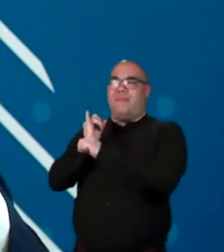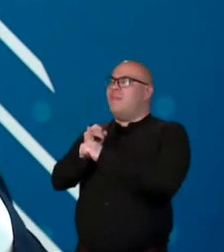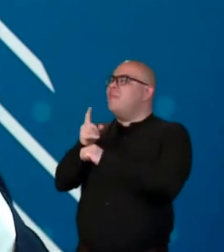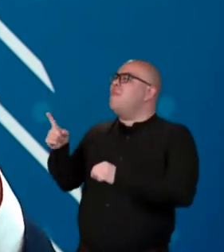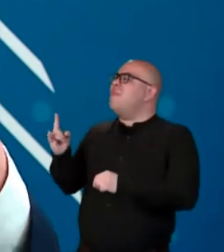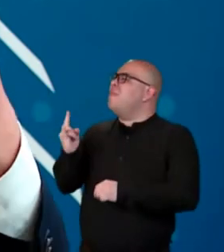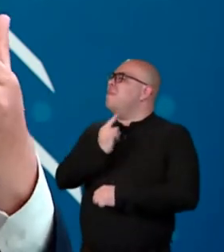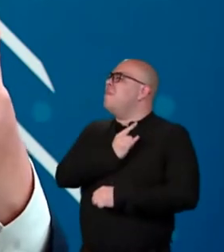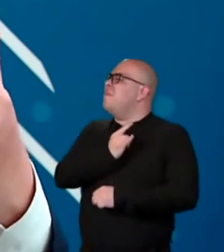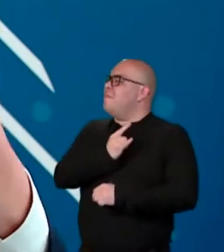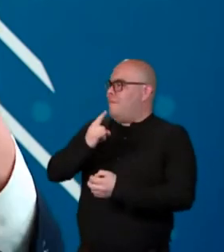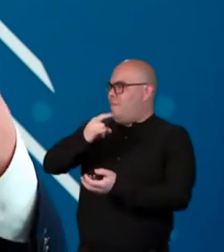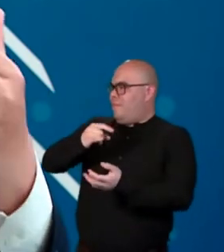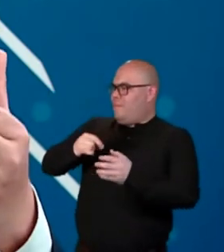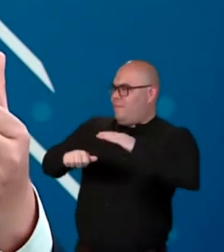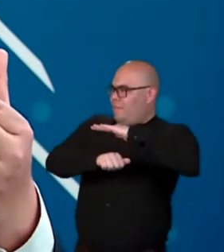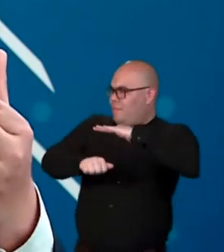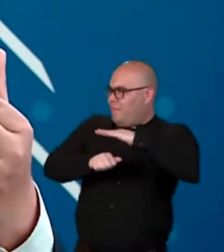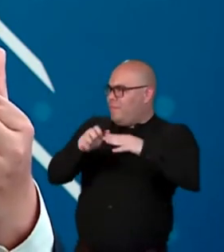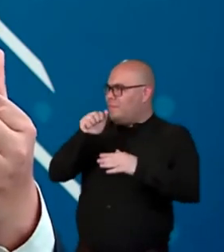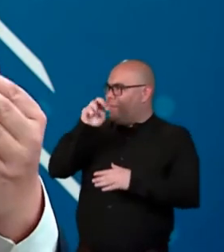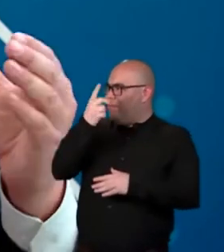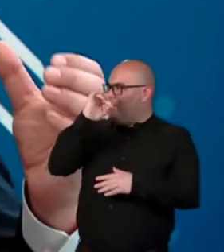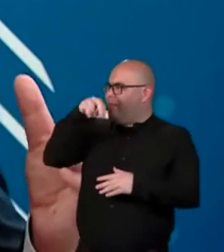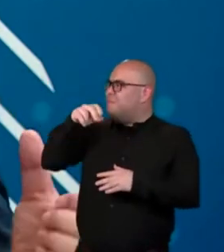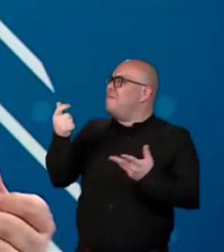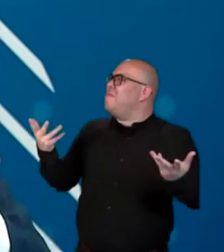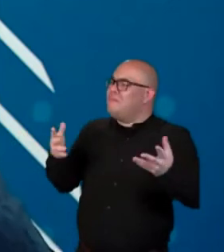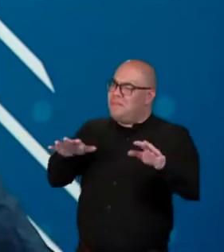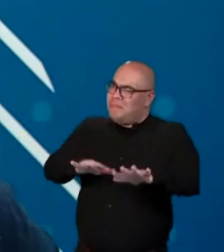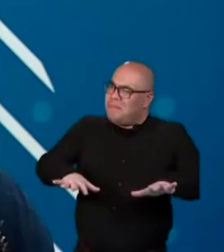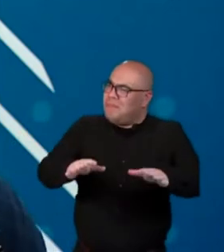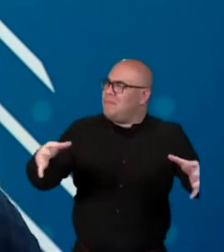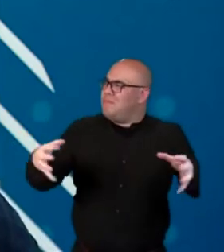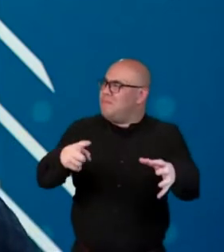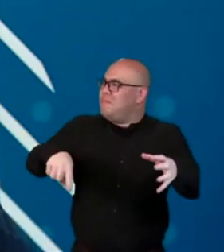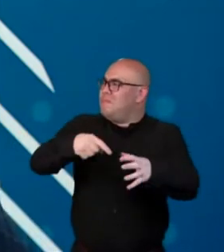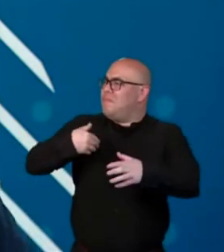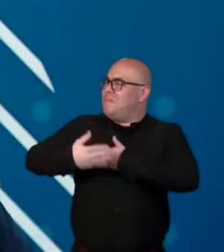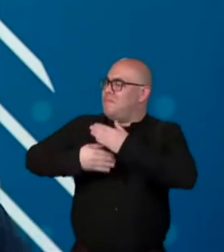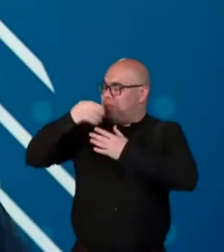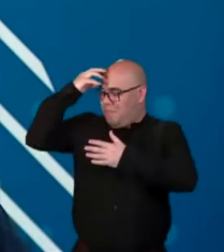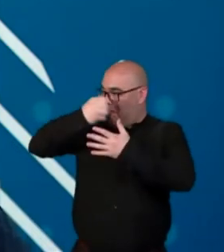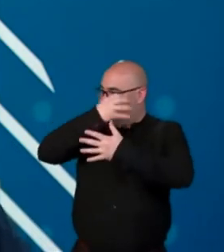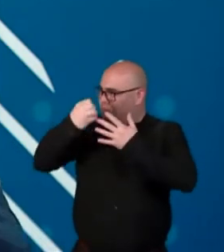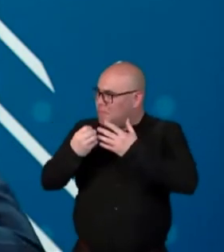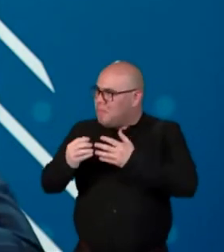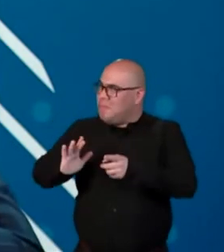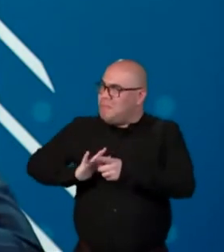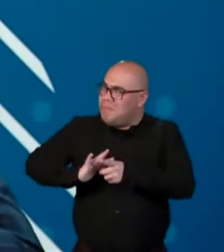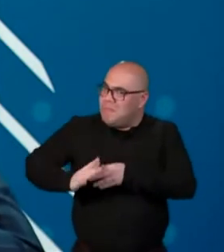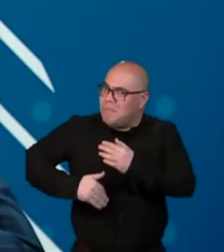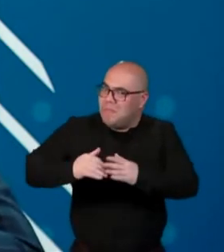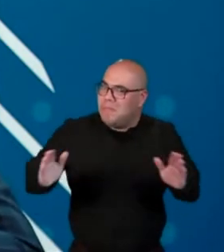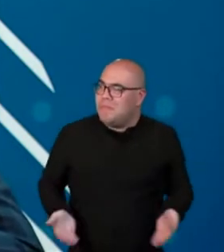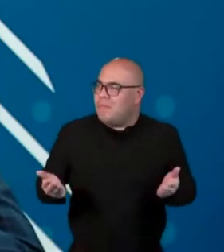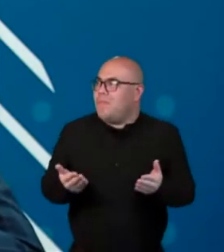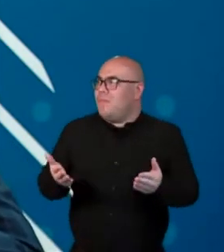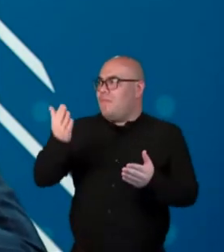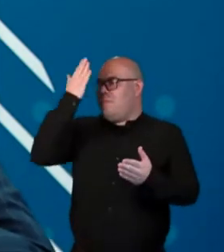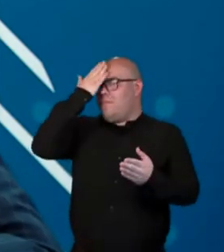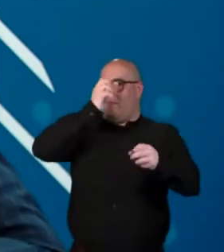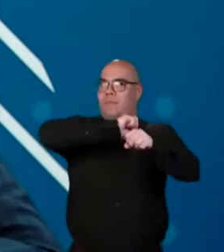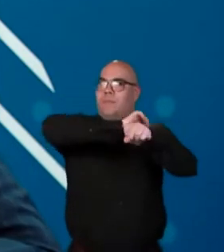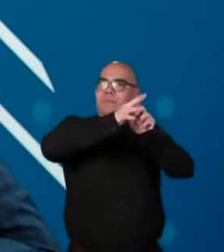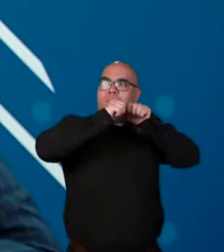cómo ha venido atendiendo a su comunidad académica cuáles procesos de innovación ha implementado con el objetivo de responder a los